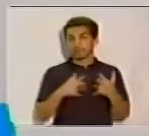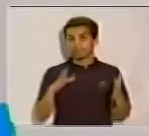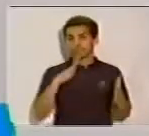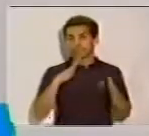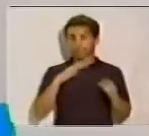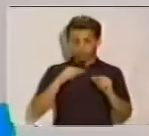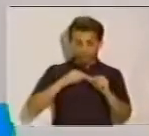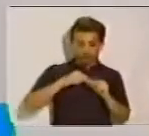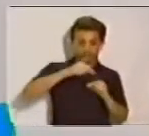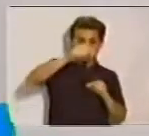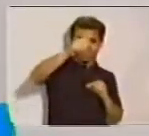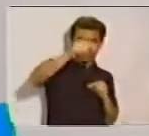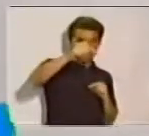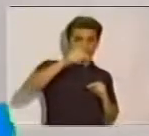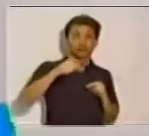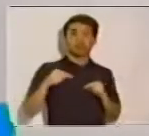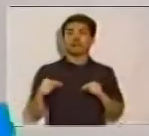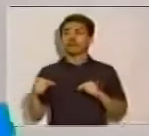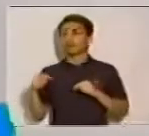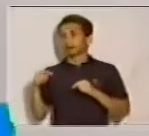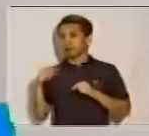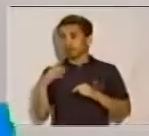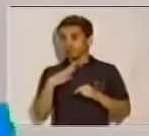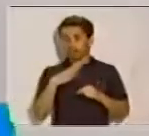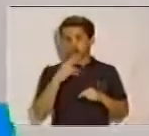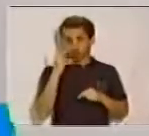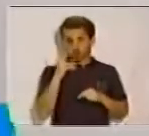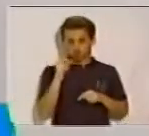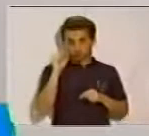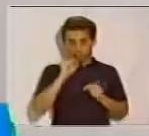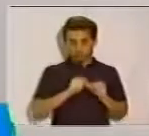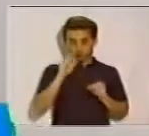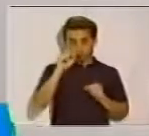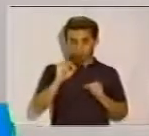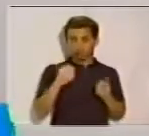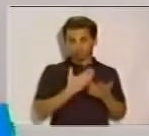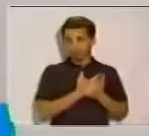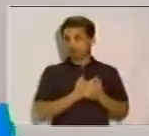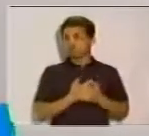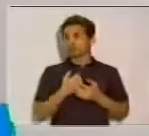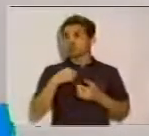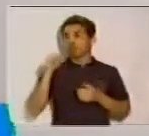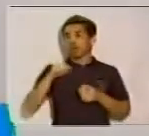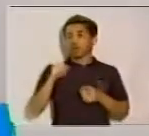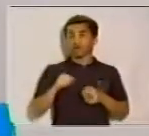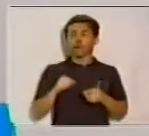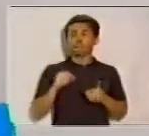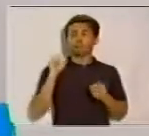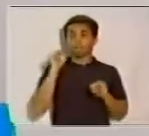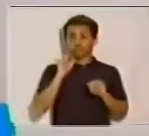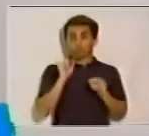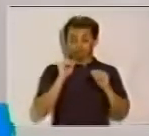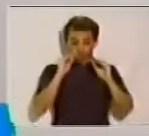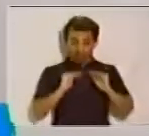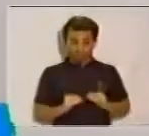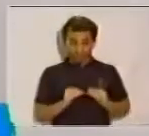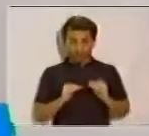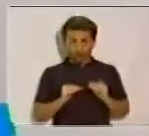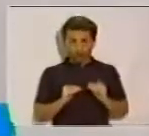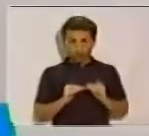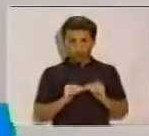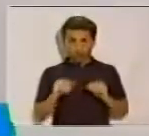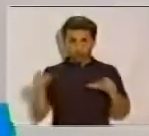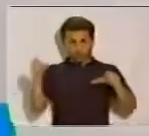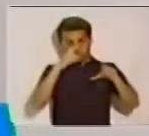Ya localicé este punto y este punto. Ahorita utilizo el punto que está aquí abajo, el de la circunferencia